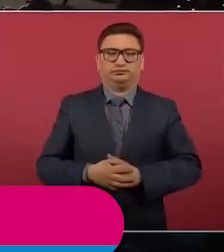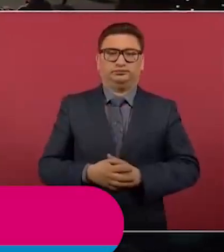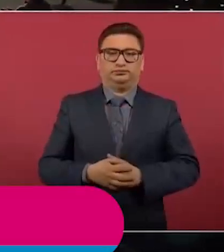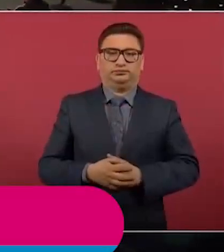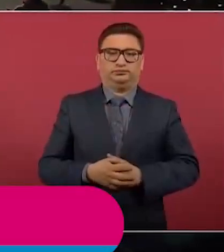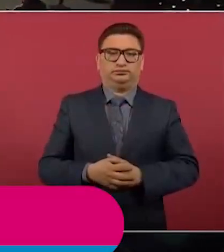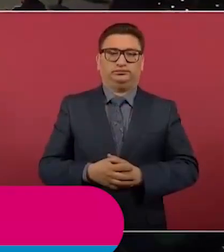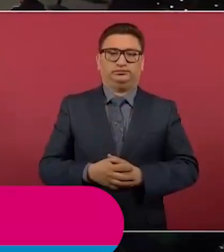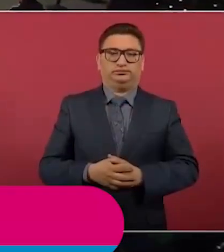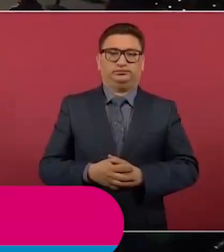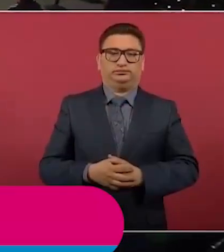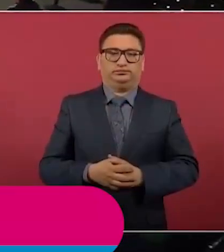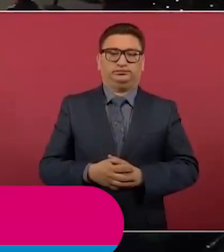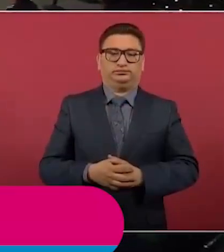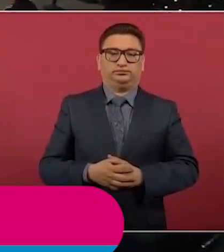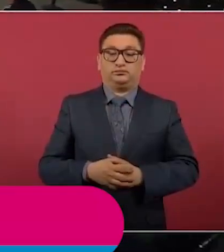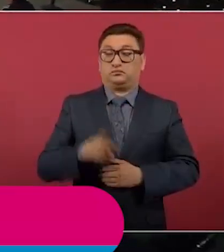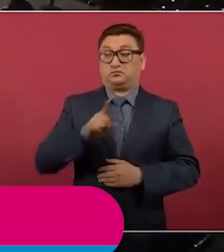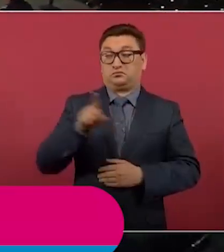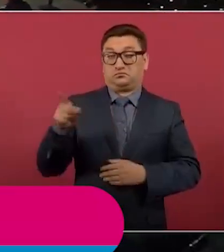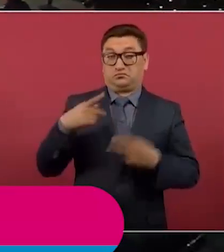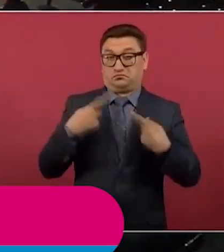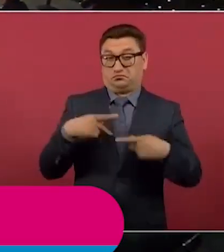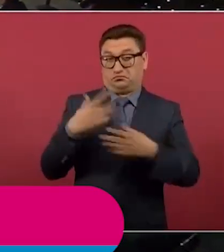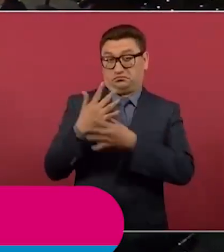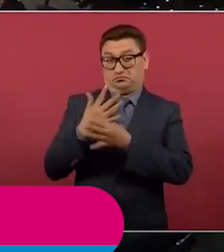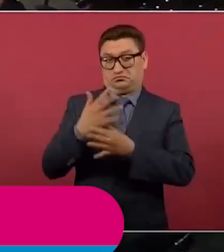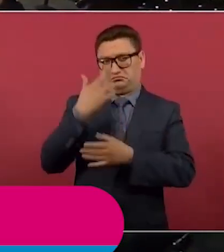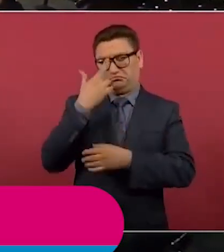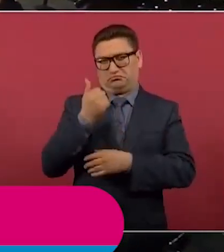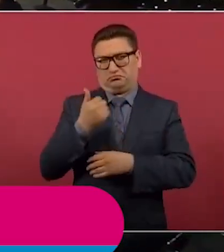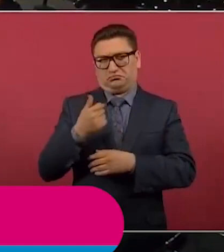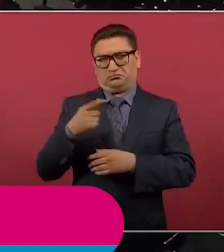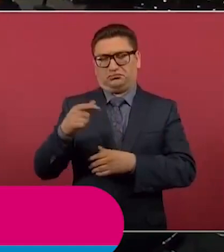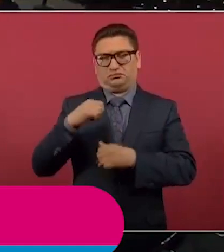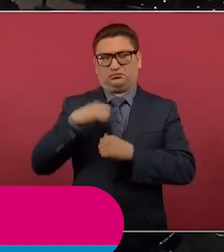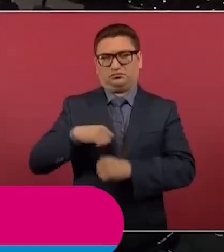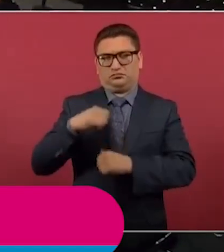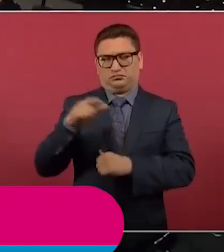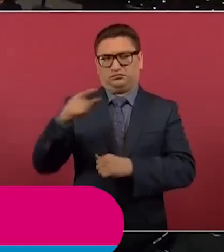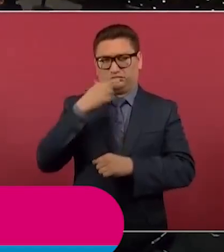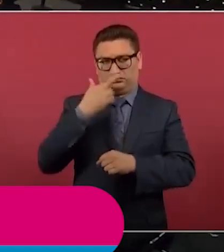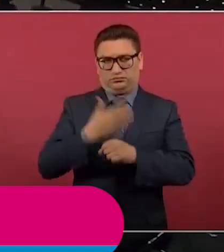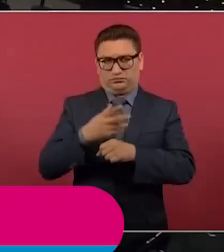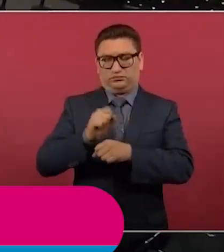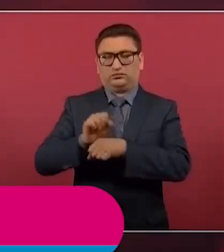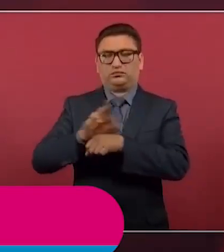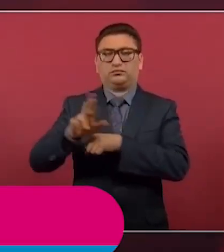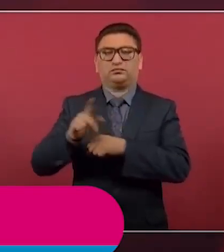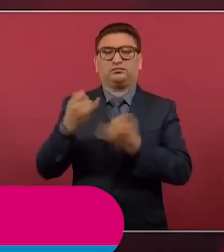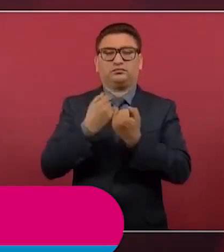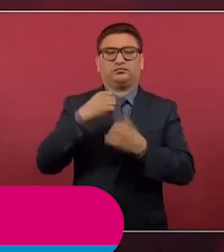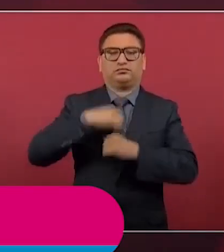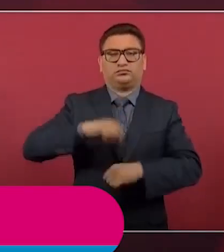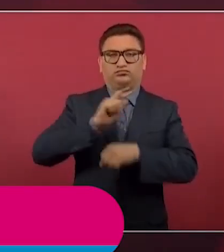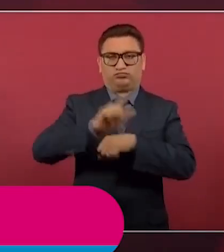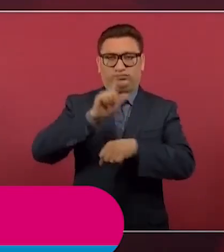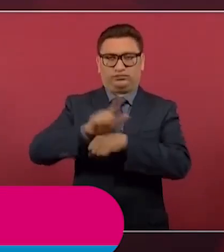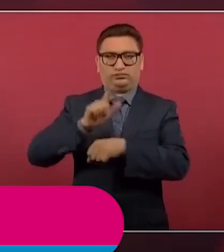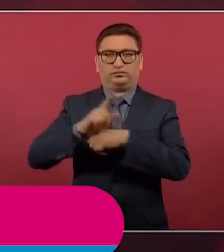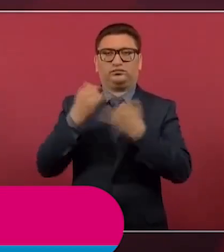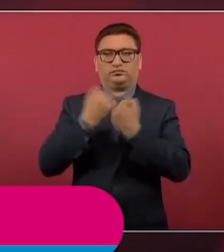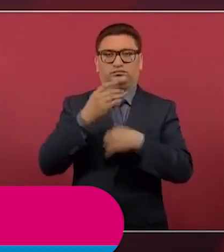pues que tienen razón las autoridades de El Salvador, como las autoridades de Guatemala,